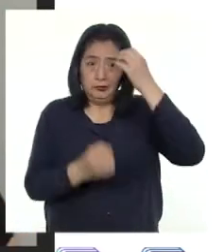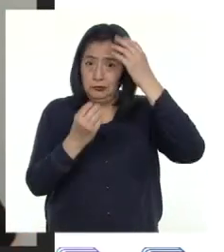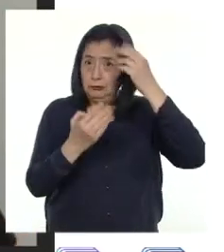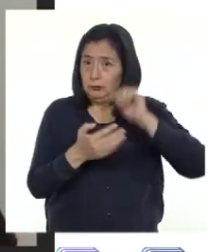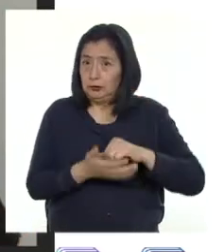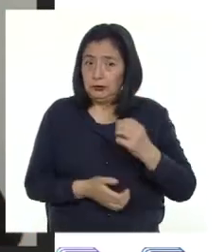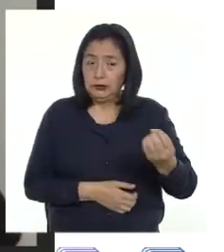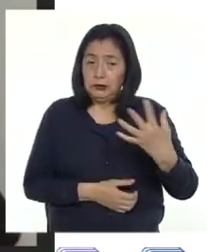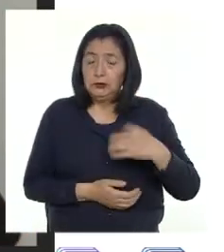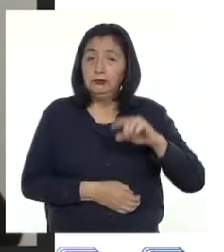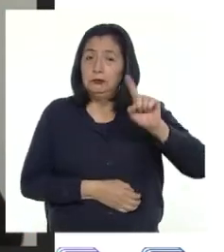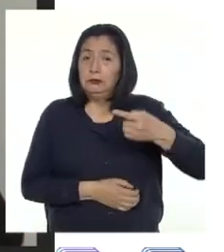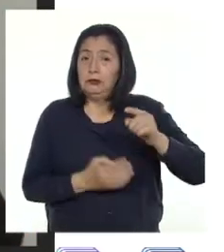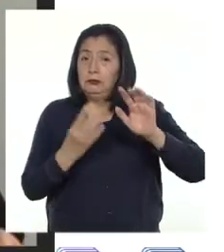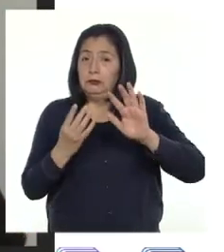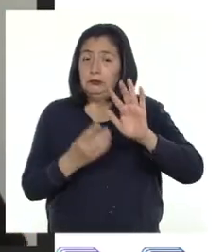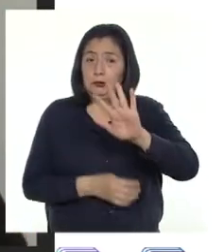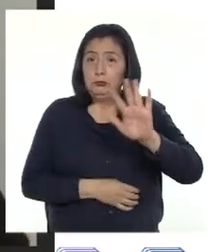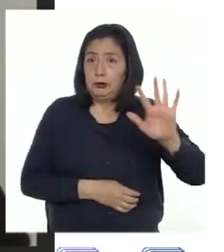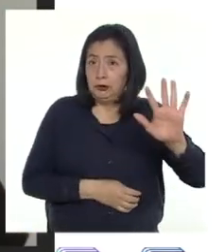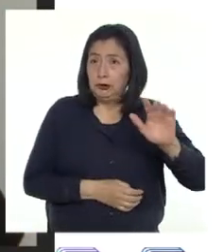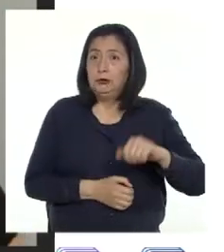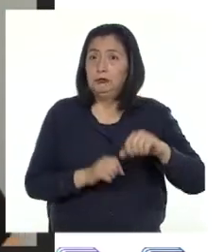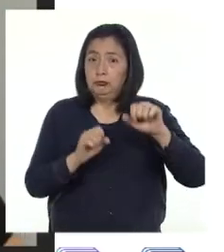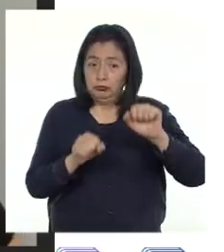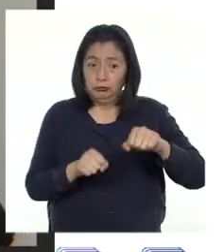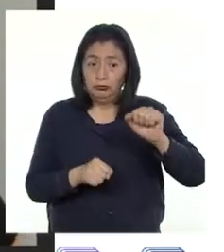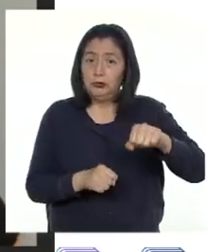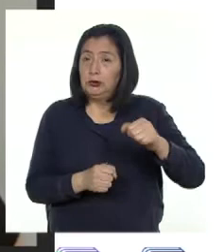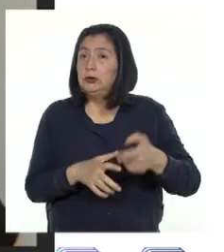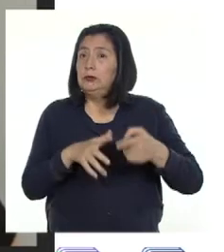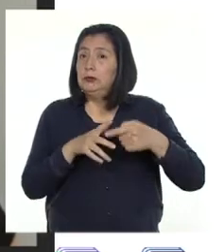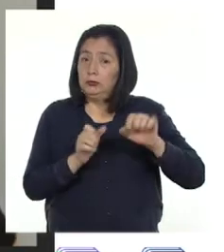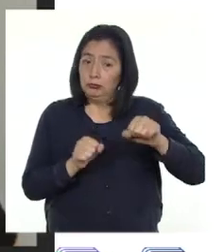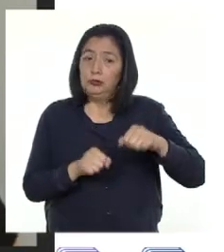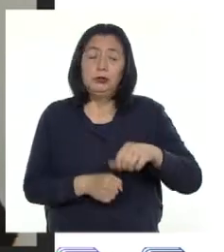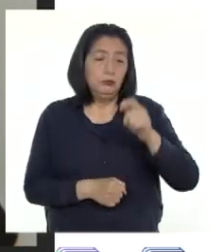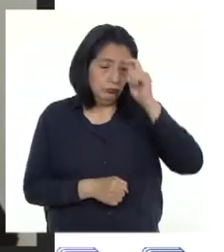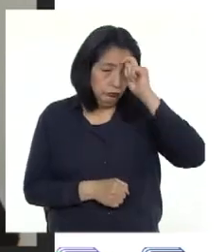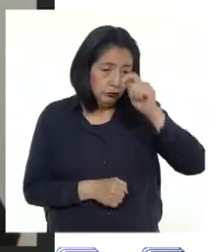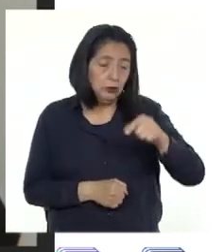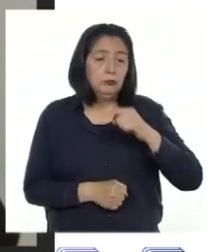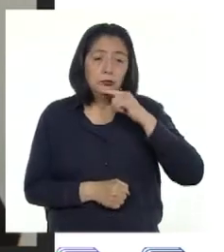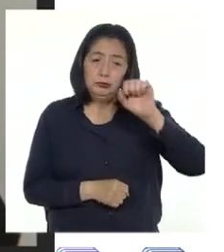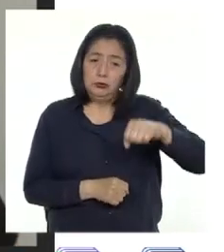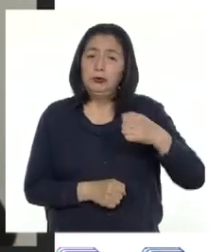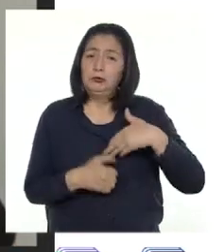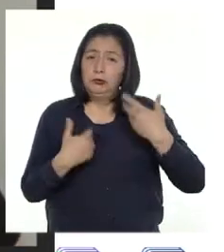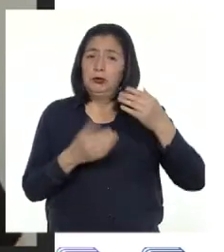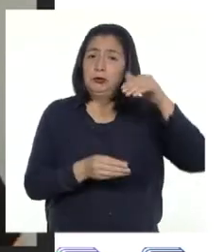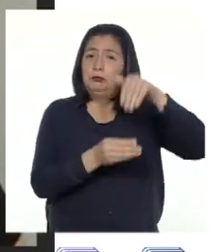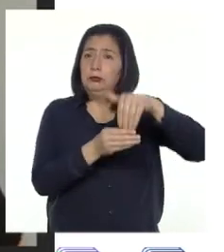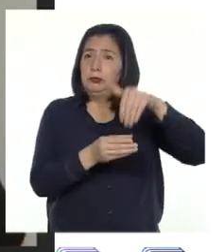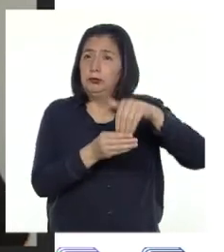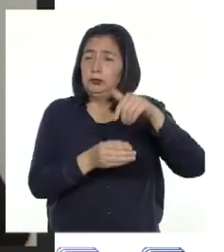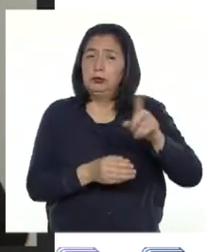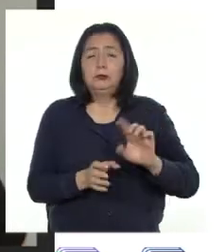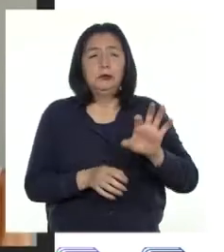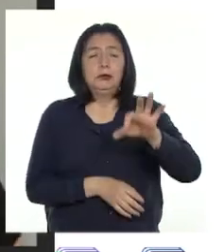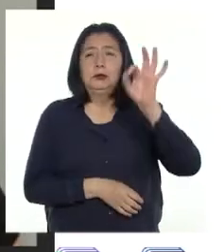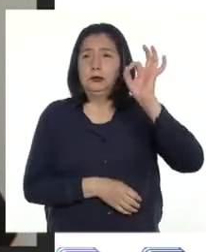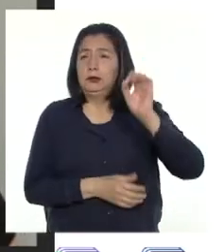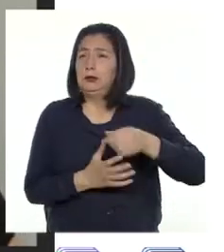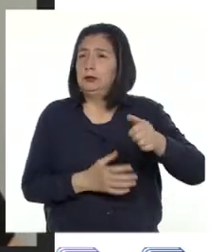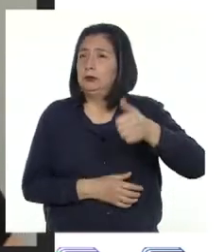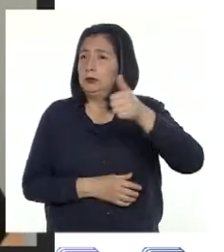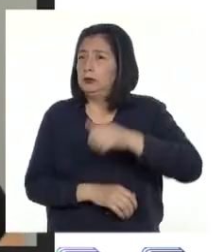información que decía que en 1955 recién se le reconoció a la mujer el derecho al voto para elegir a